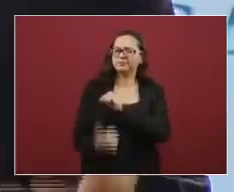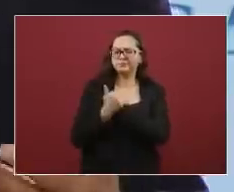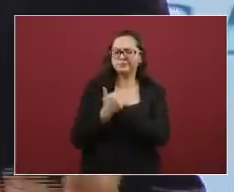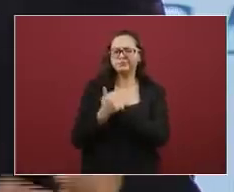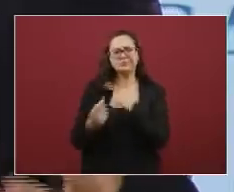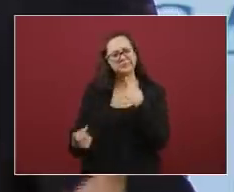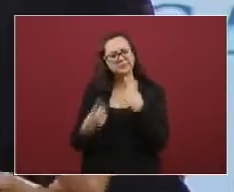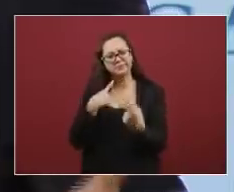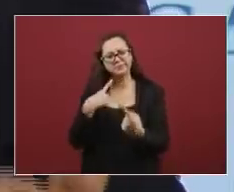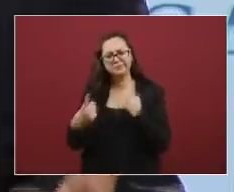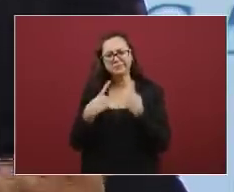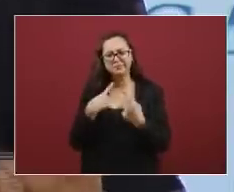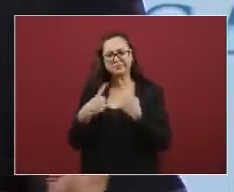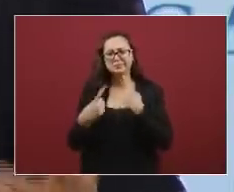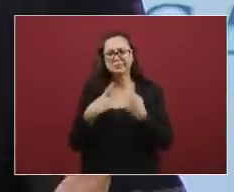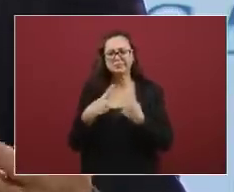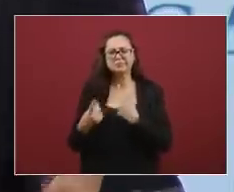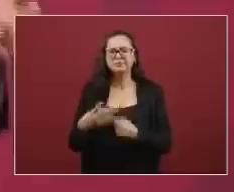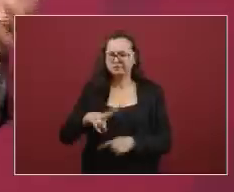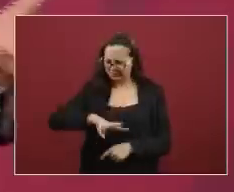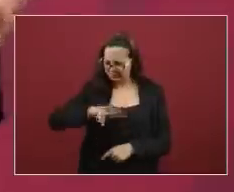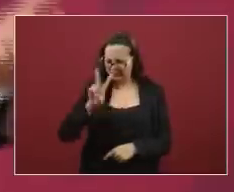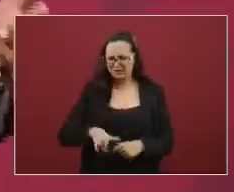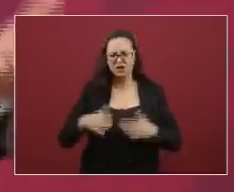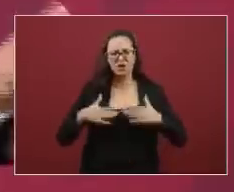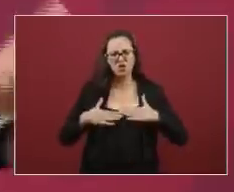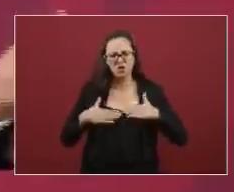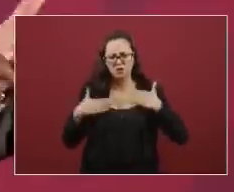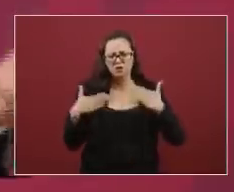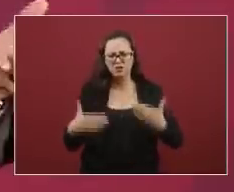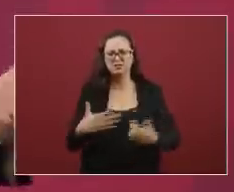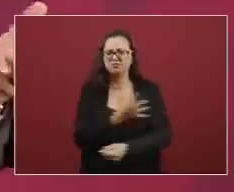mano abierta, franca